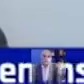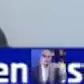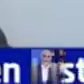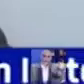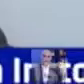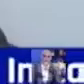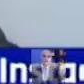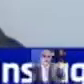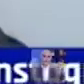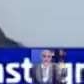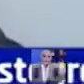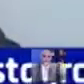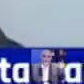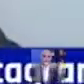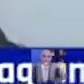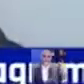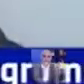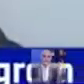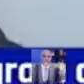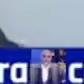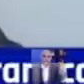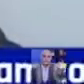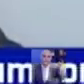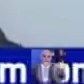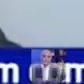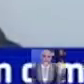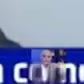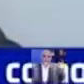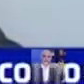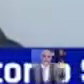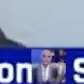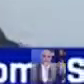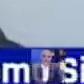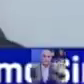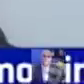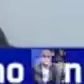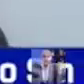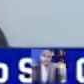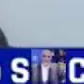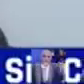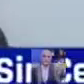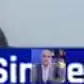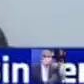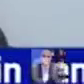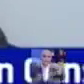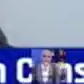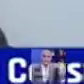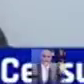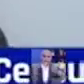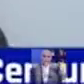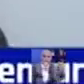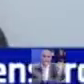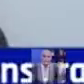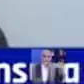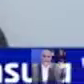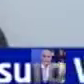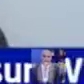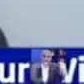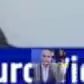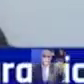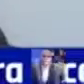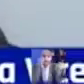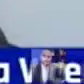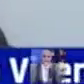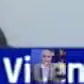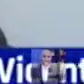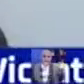combustión a eléctricos de una manera apresuradísima, y hay que cuidarlo. También de ahí la